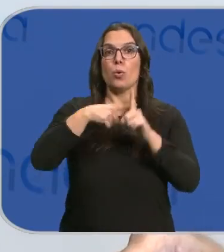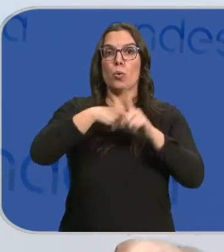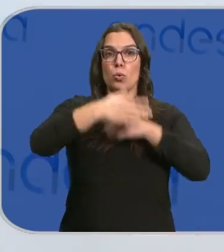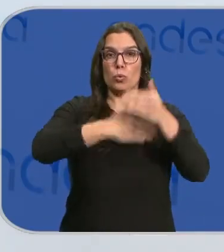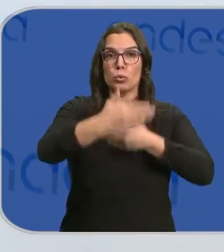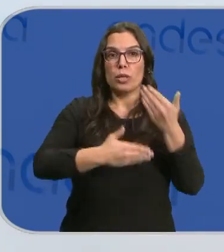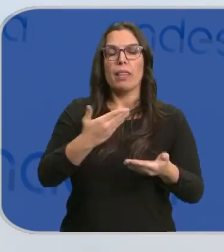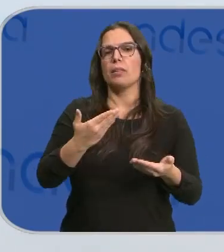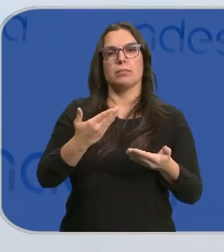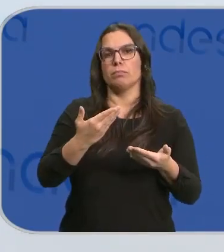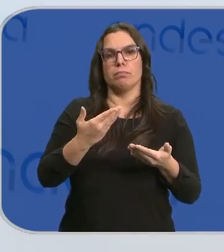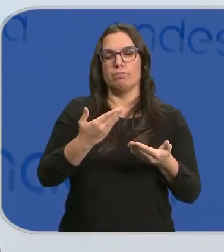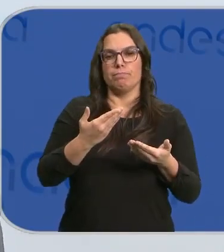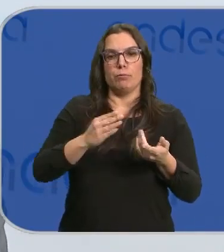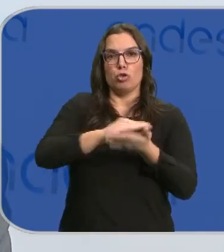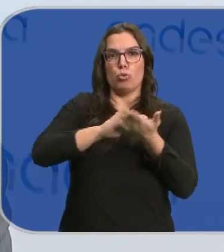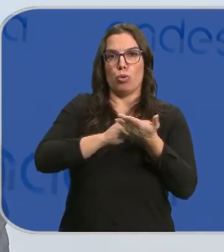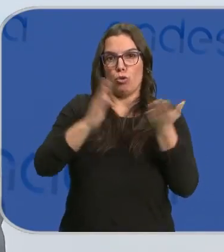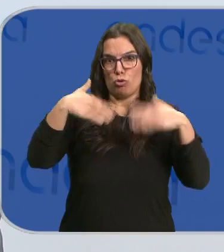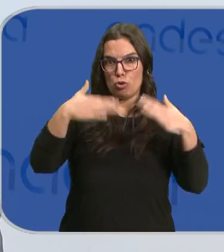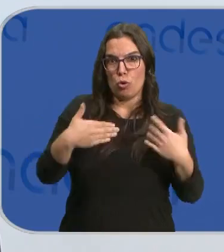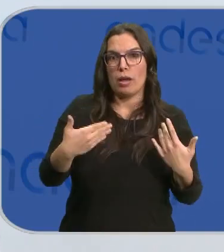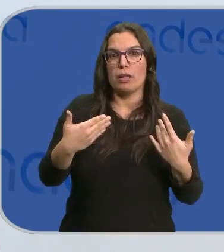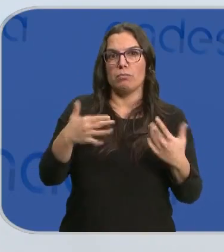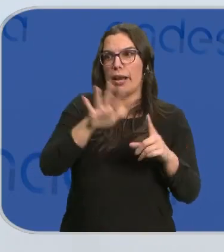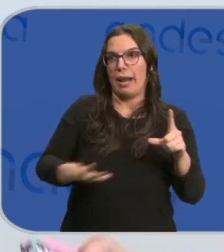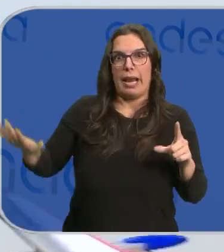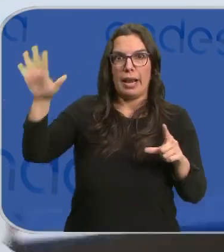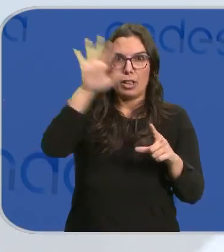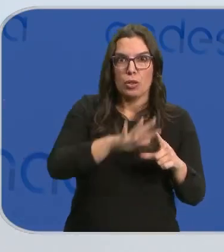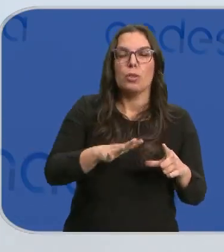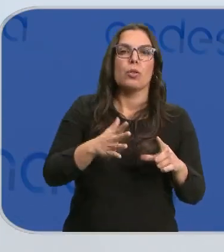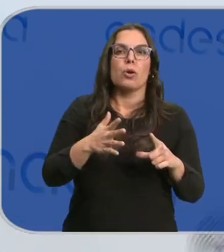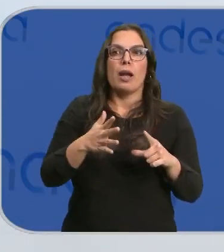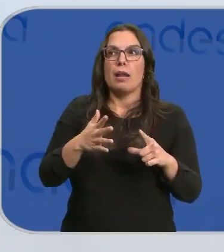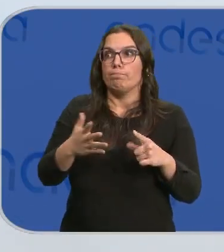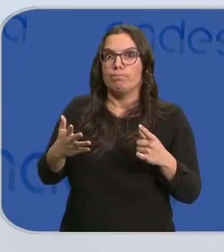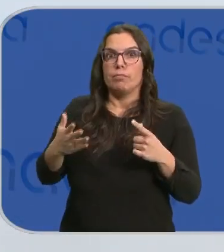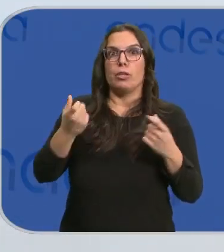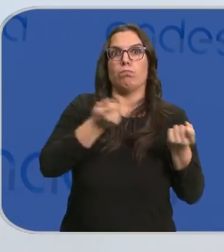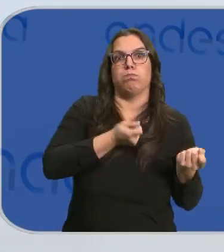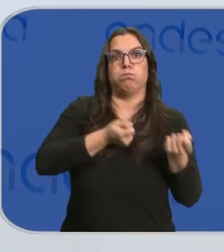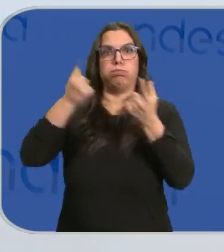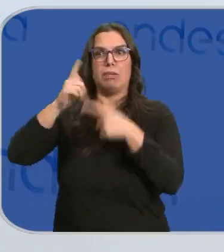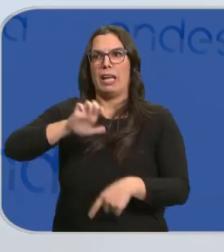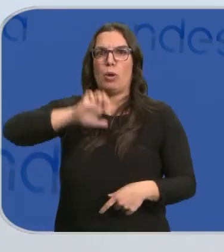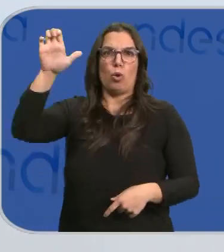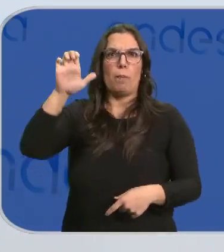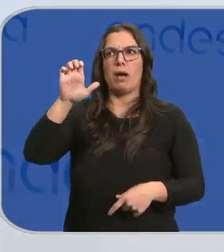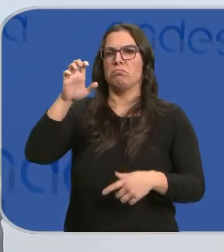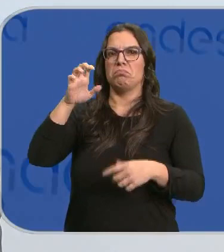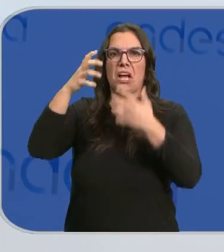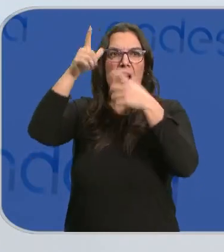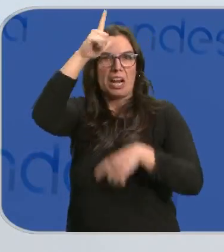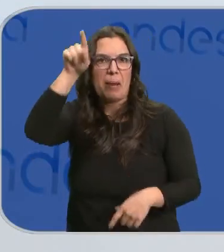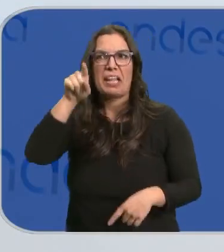España, no tienen salida, no tienen tratamiento aquí a nivel nacional, con lo cual deben llevarse a Europa. Se tienen que llevar a plantas de Alemania,